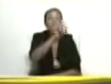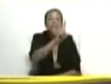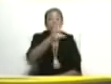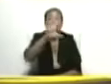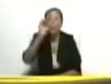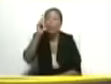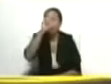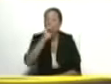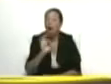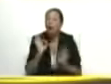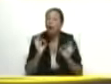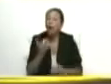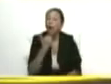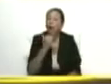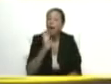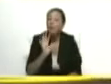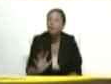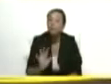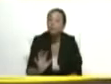años,